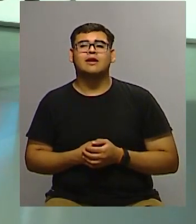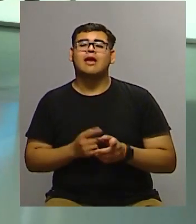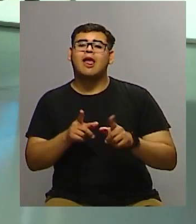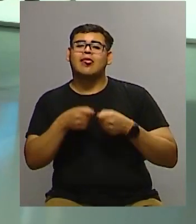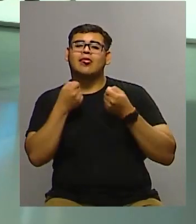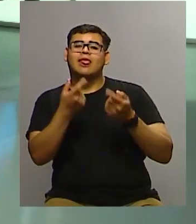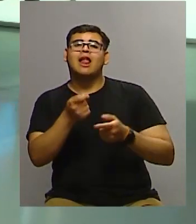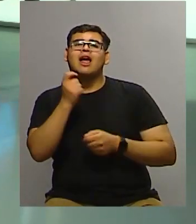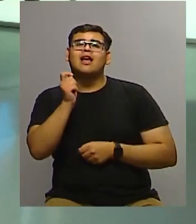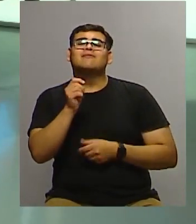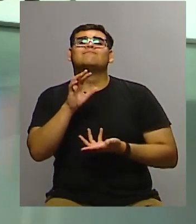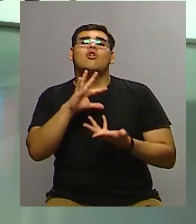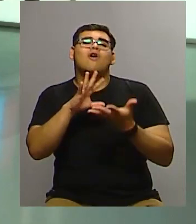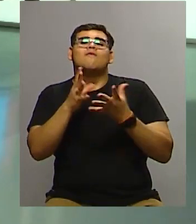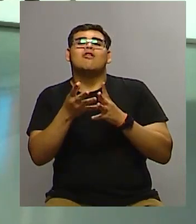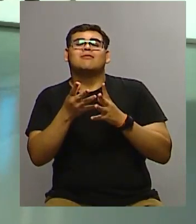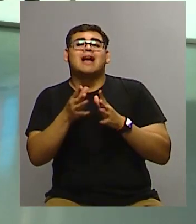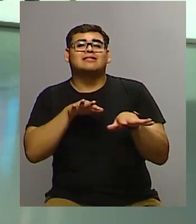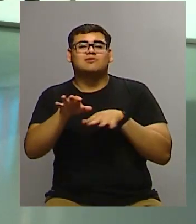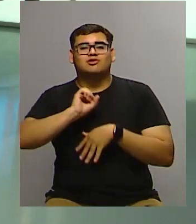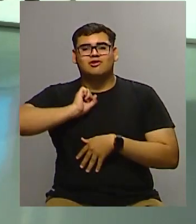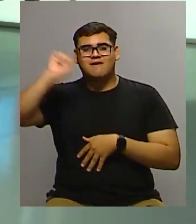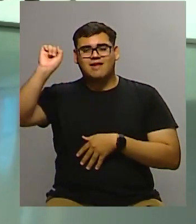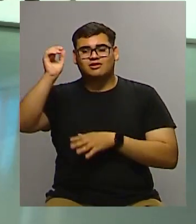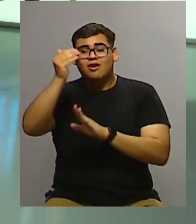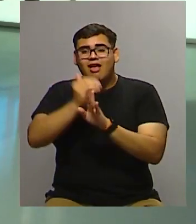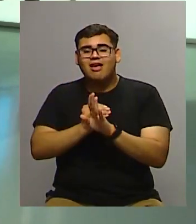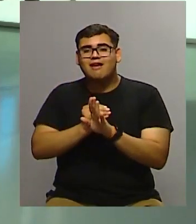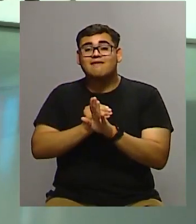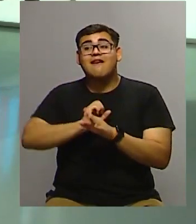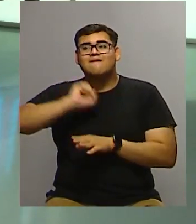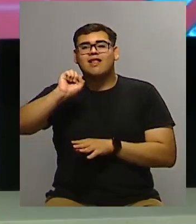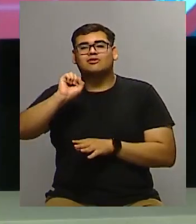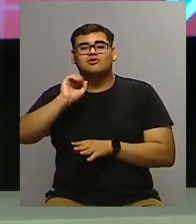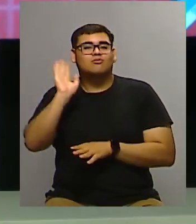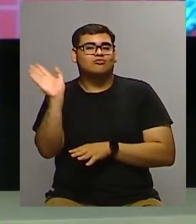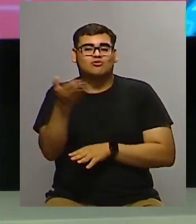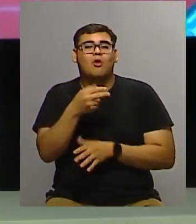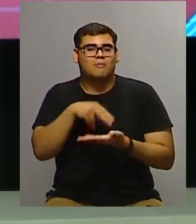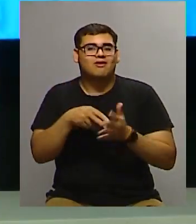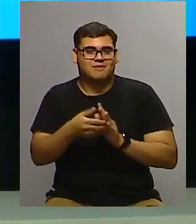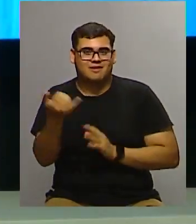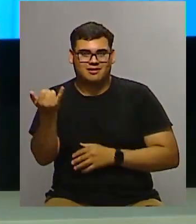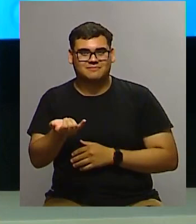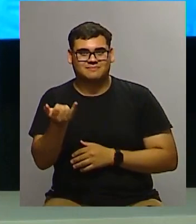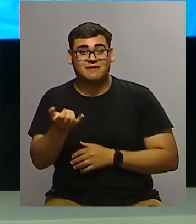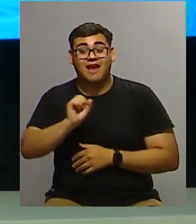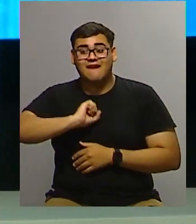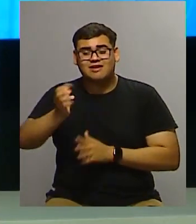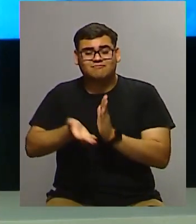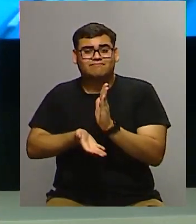mejorar la situación de la inflación. La inflación atraviesa todo. Entonces, cuando hay inflación,